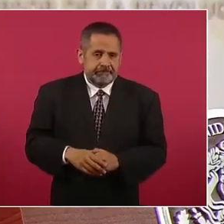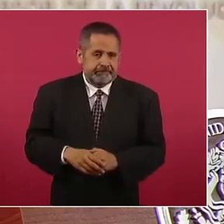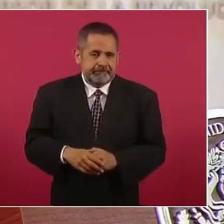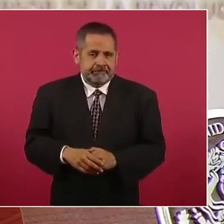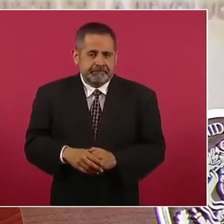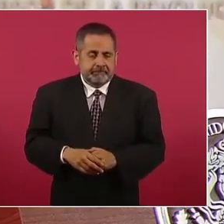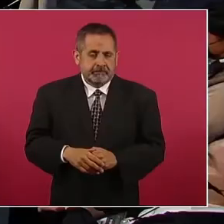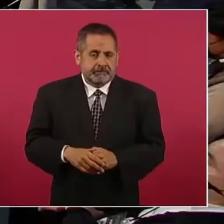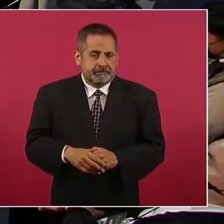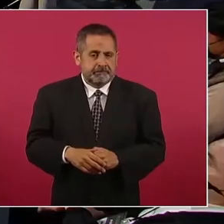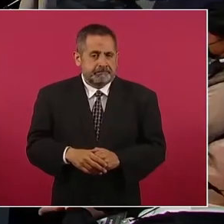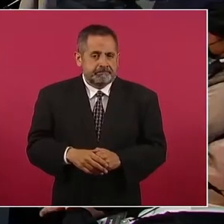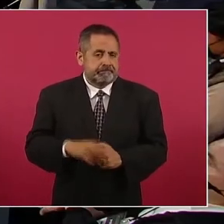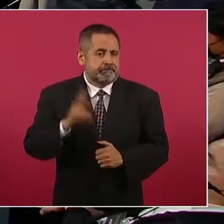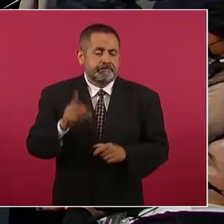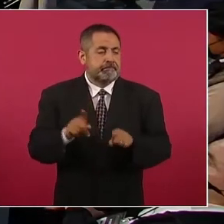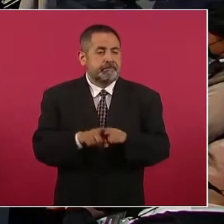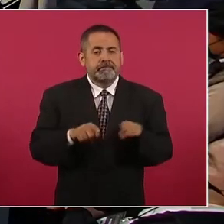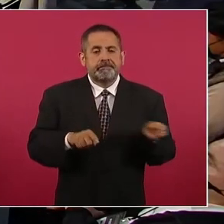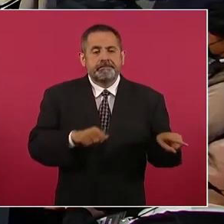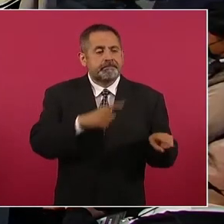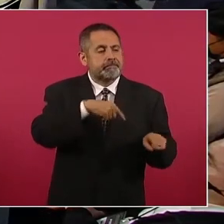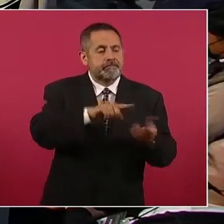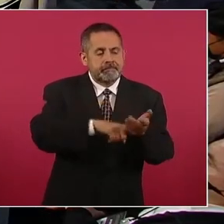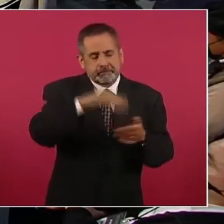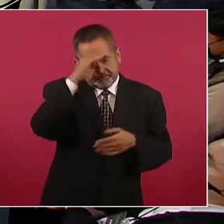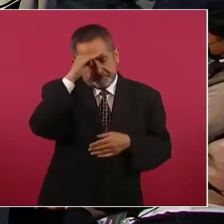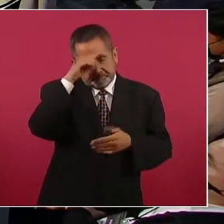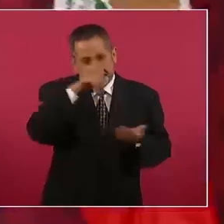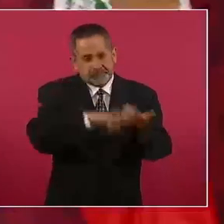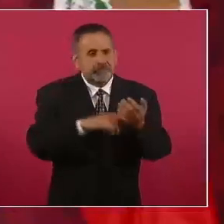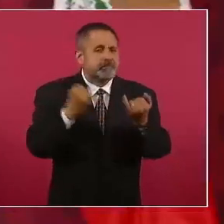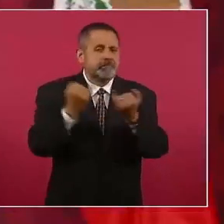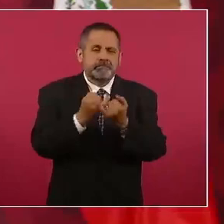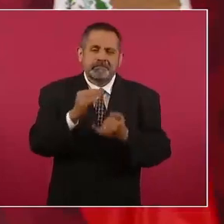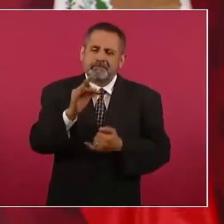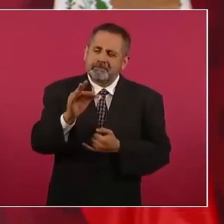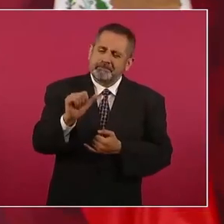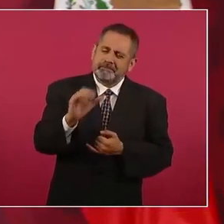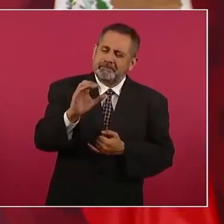Es como el pensamiento fascista.